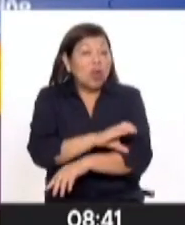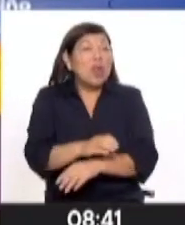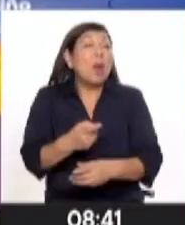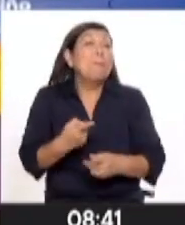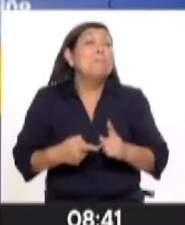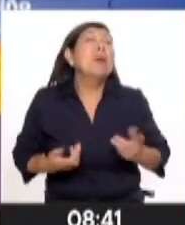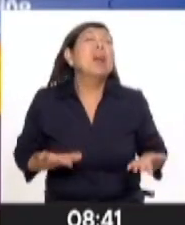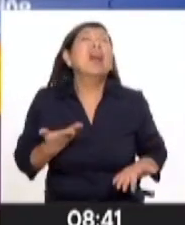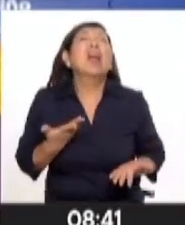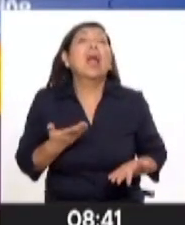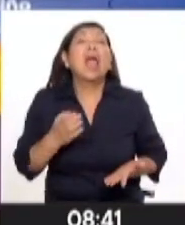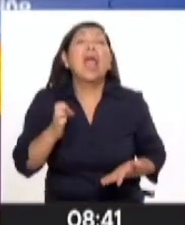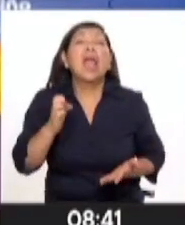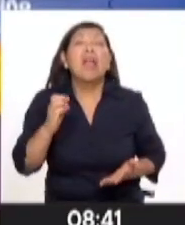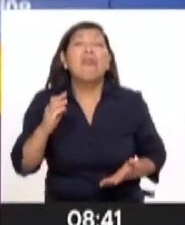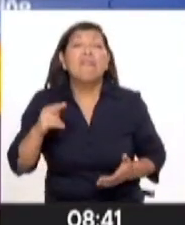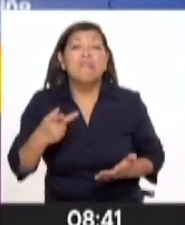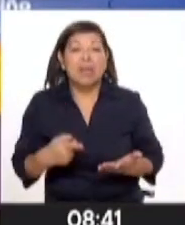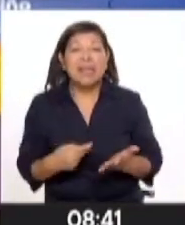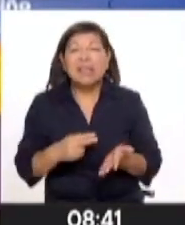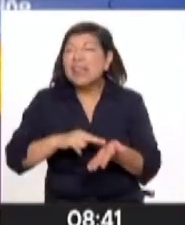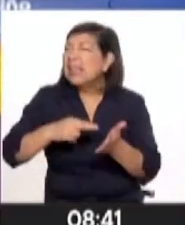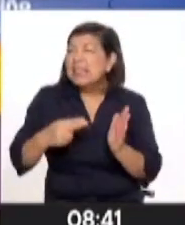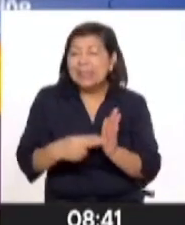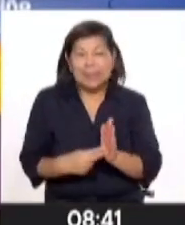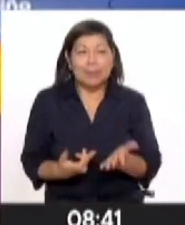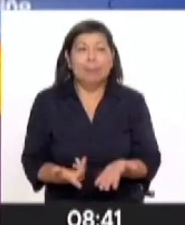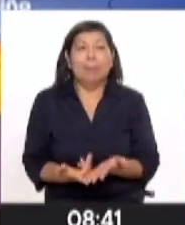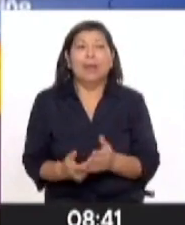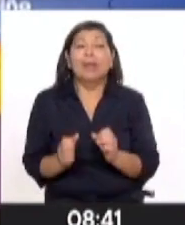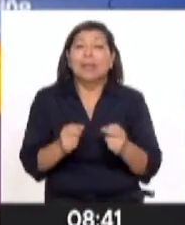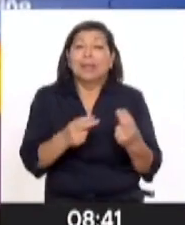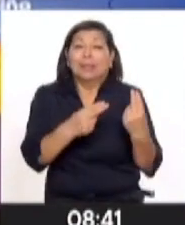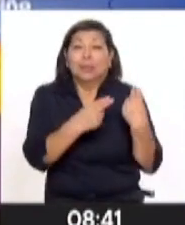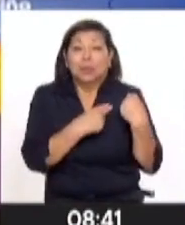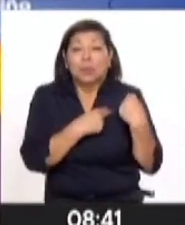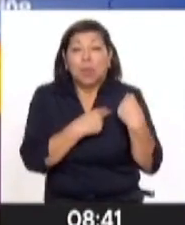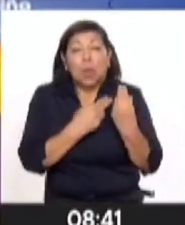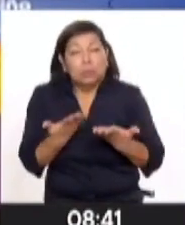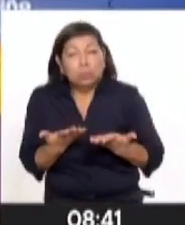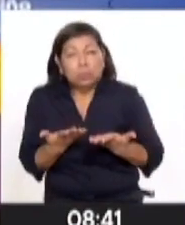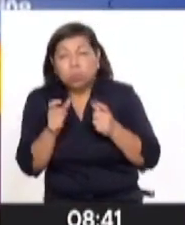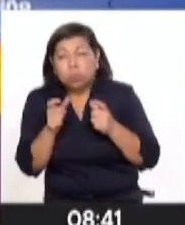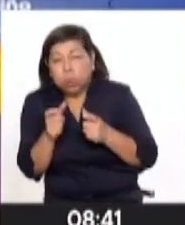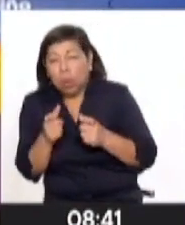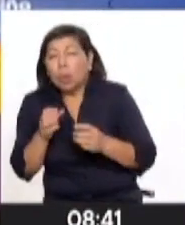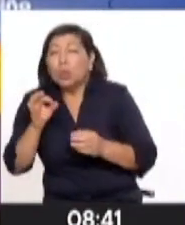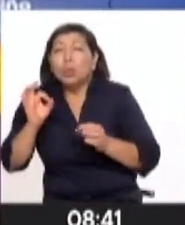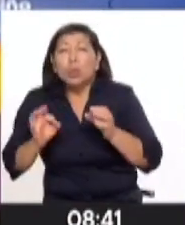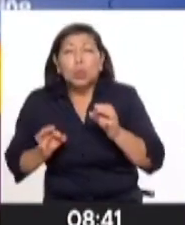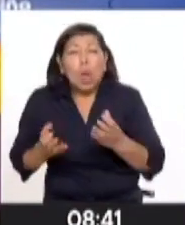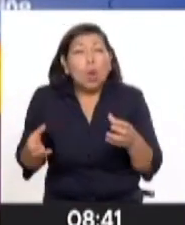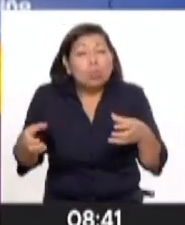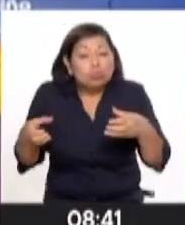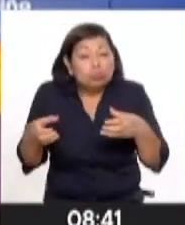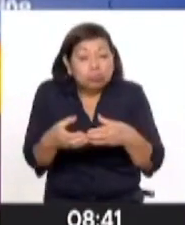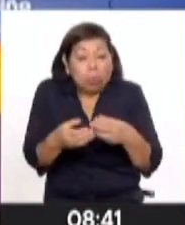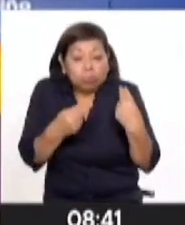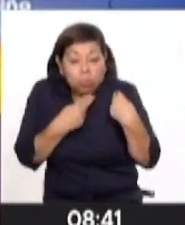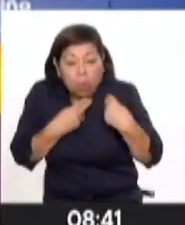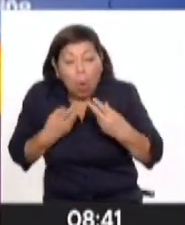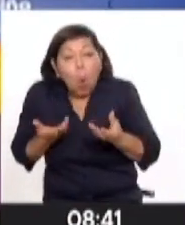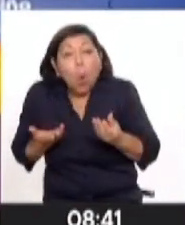preguntándose, ¿no? ¿Qué cosa es el ENFE? El ENFE es el comité que se encarga de estudiar el fenómeno del Niño, ¿no? El comité encargado del